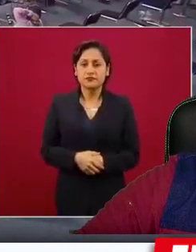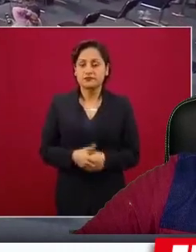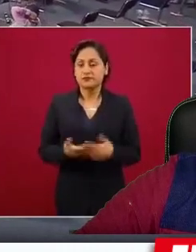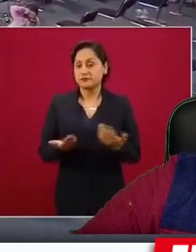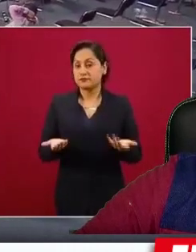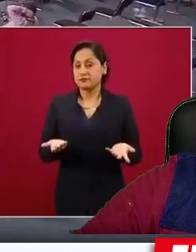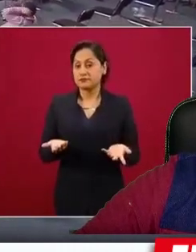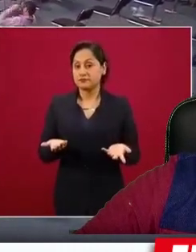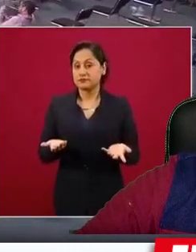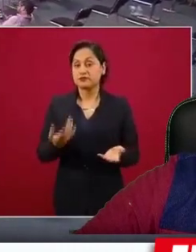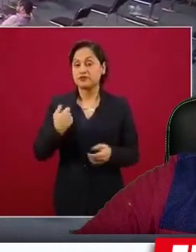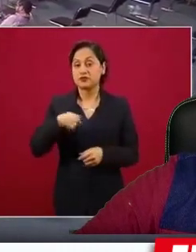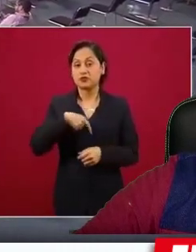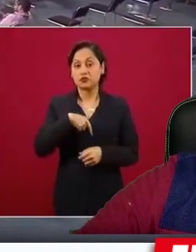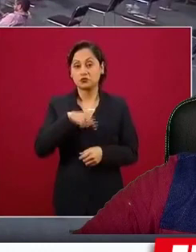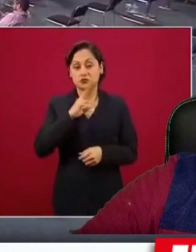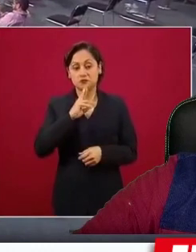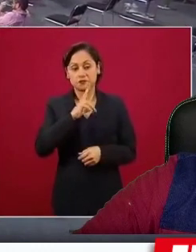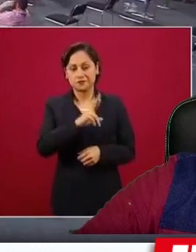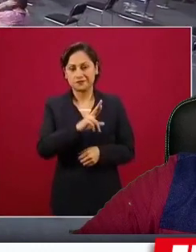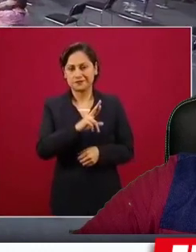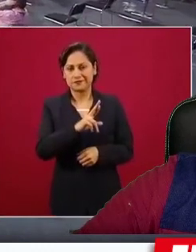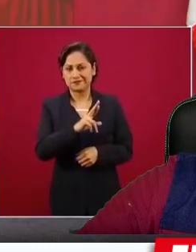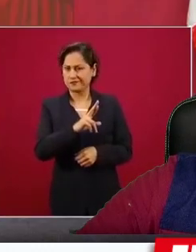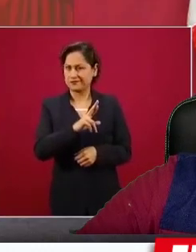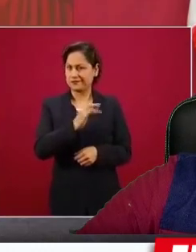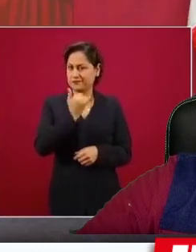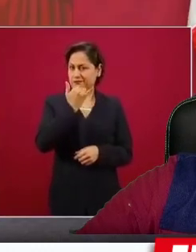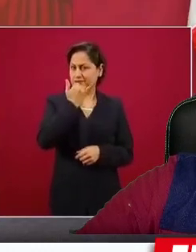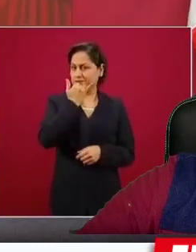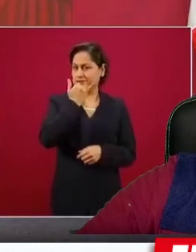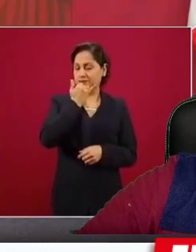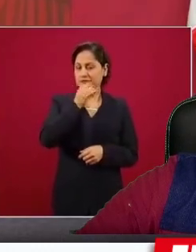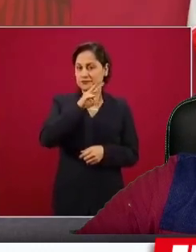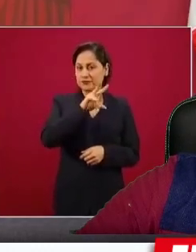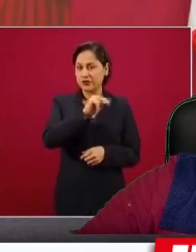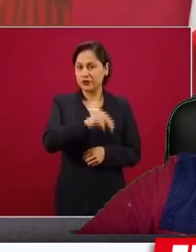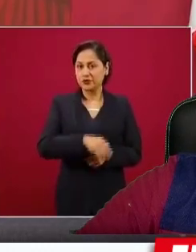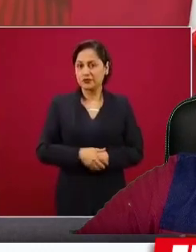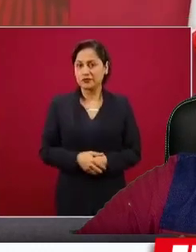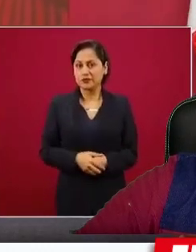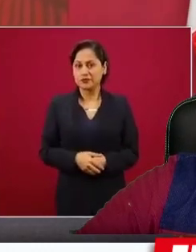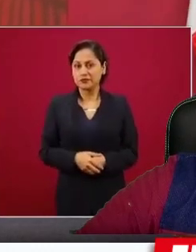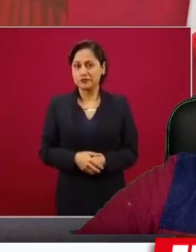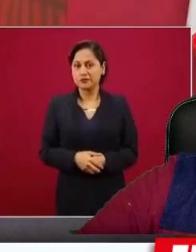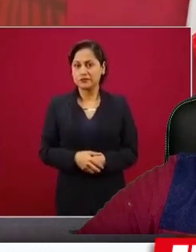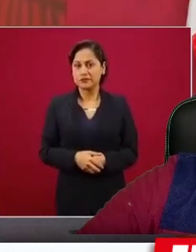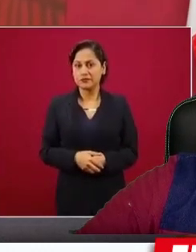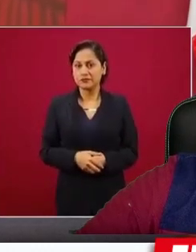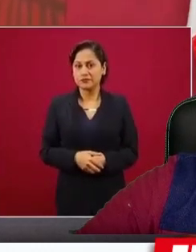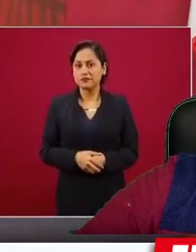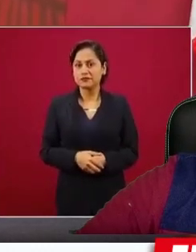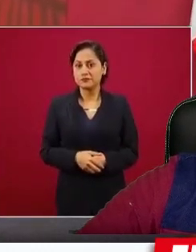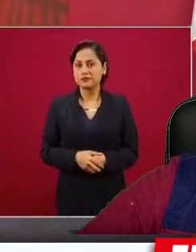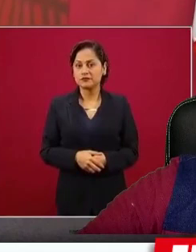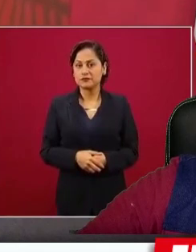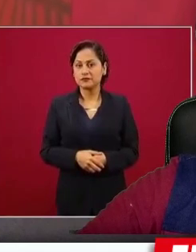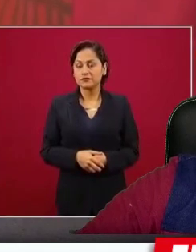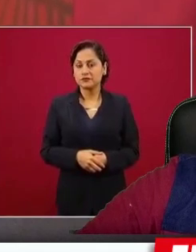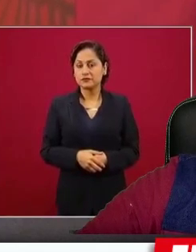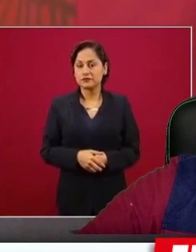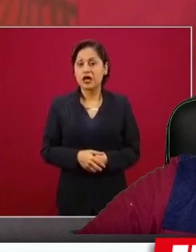les contestábamos que no, que incluso en algunos casos había defraudación